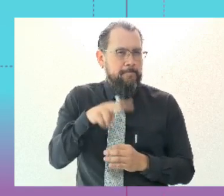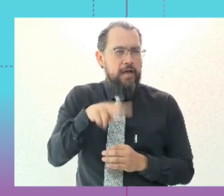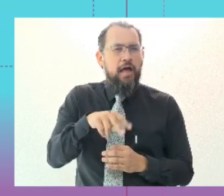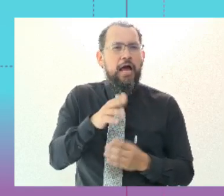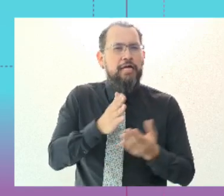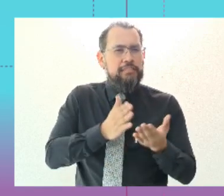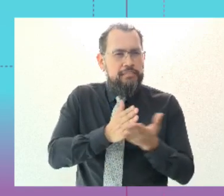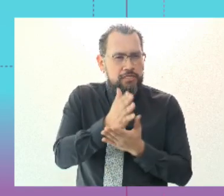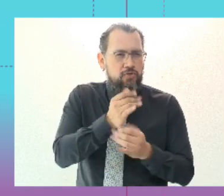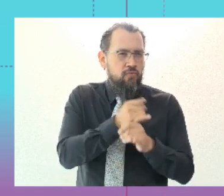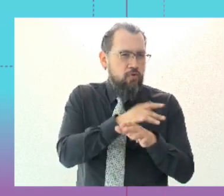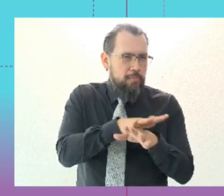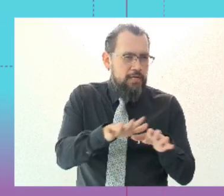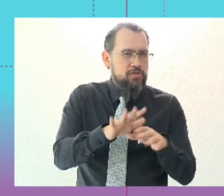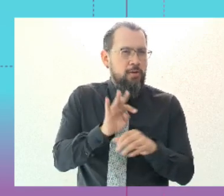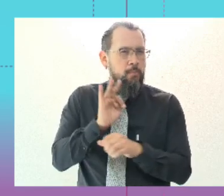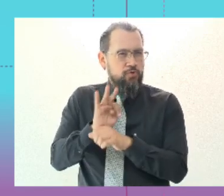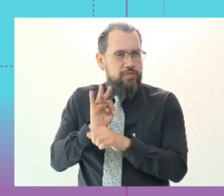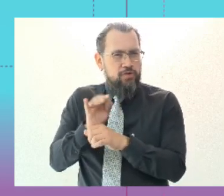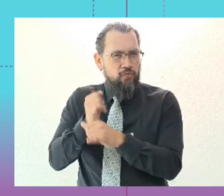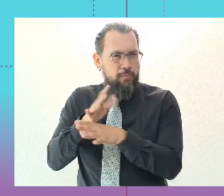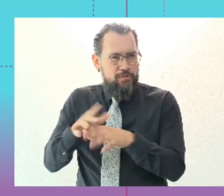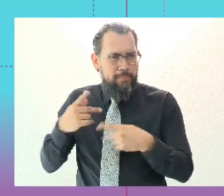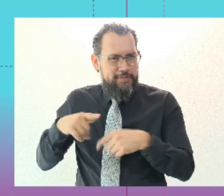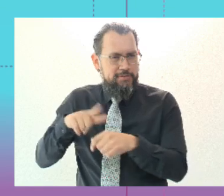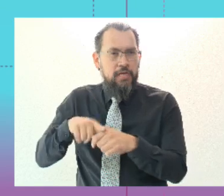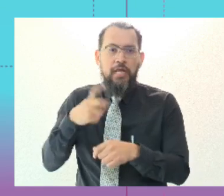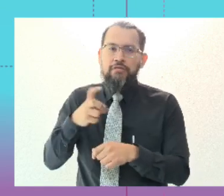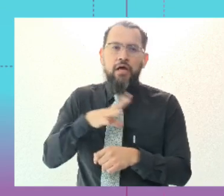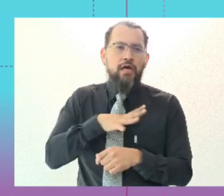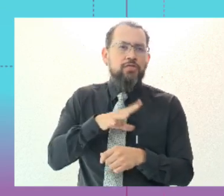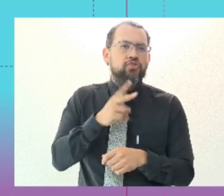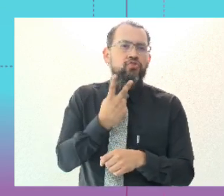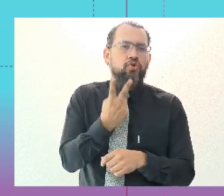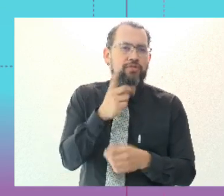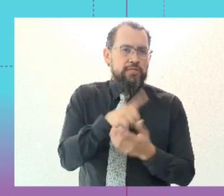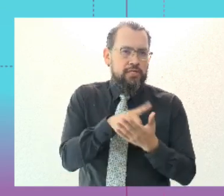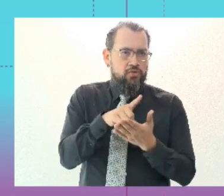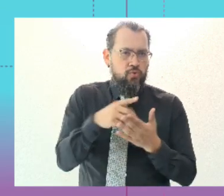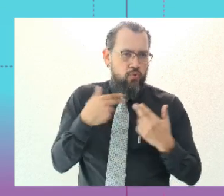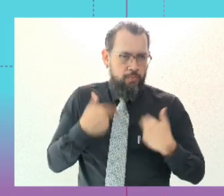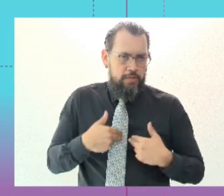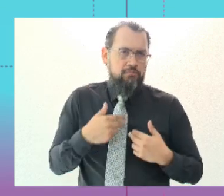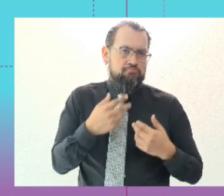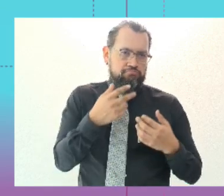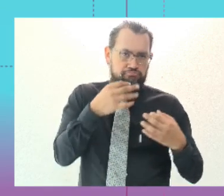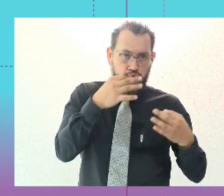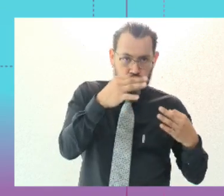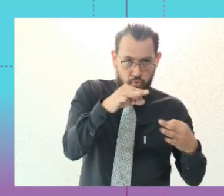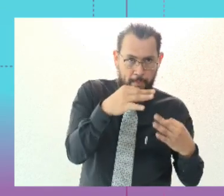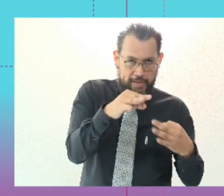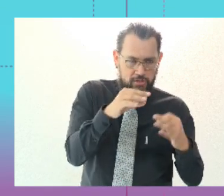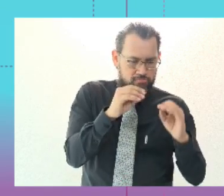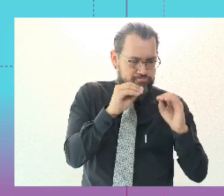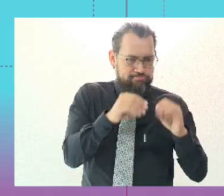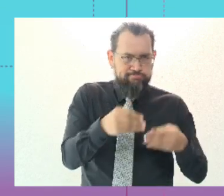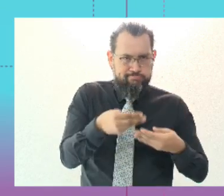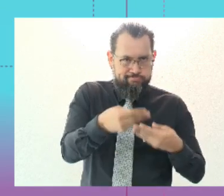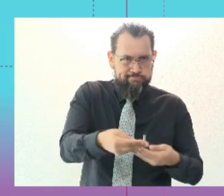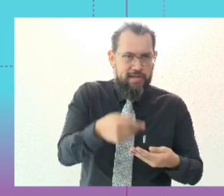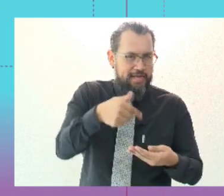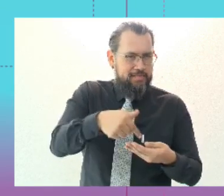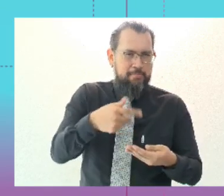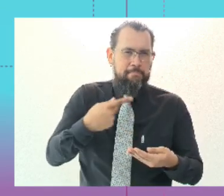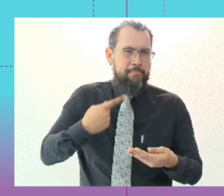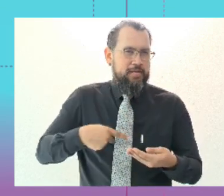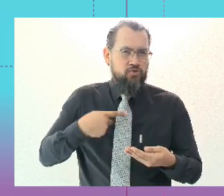a la información y la protección de datos, lo que está en juego son dos derechos humanos. El documento que a lo mejor ahorita está sobre el escritorio de alguien